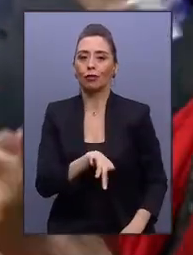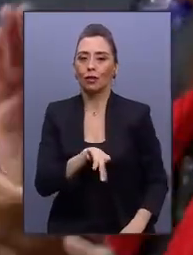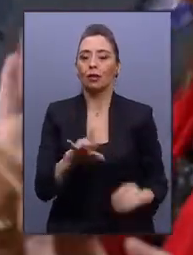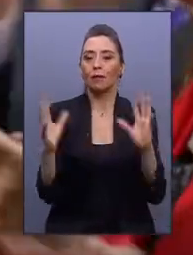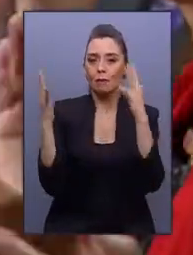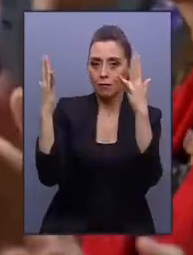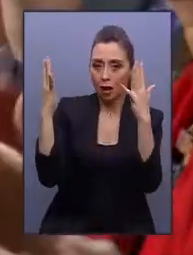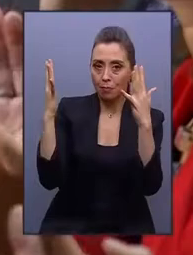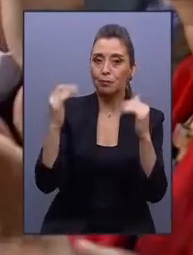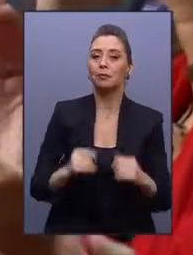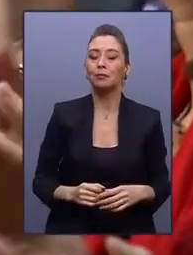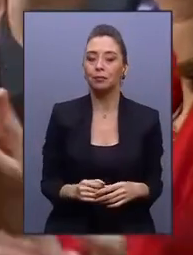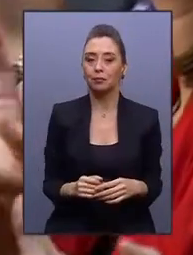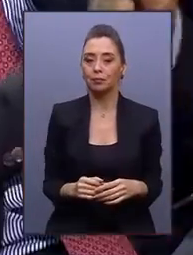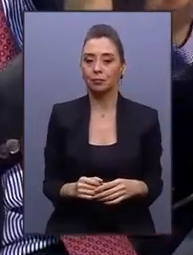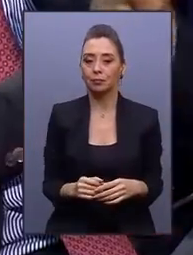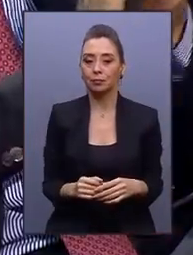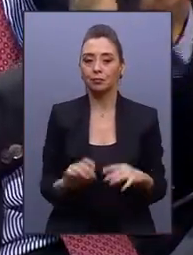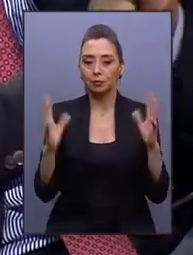Y